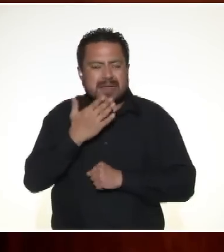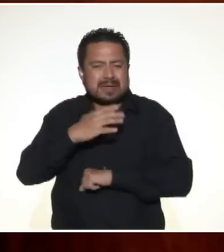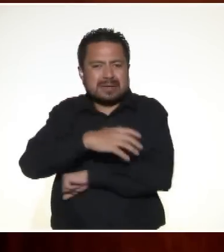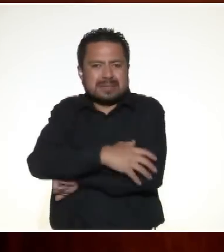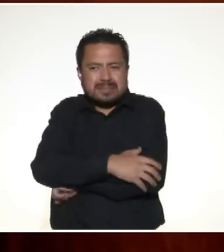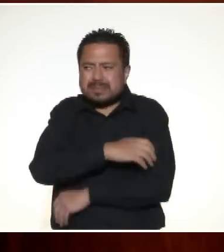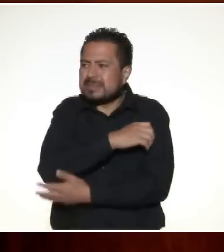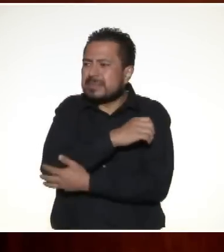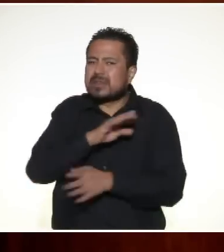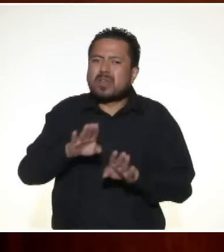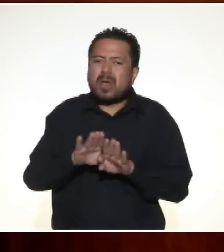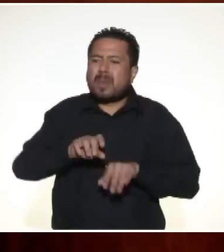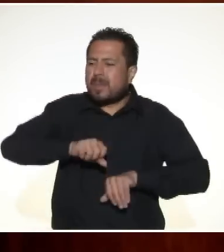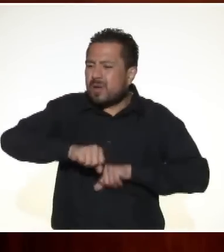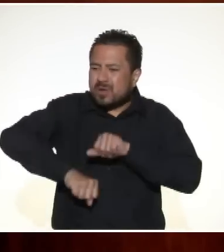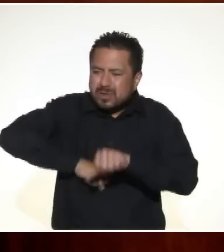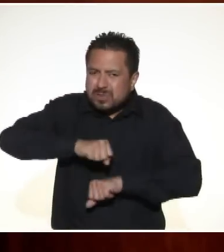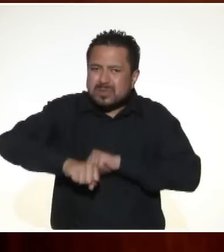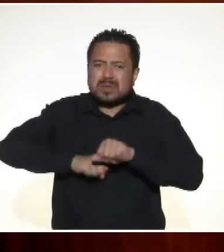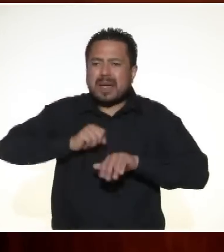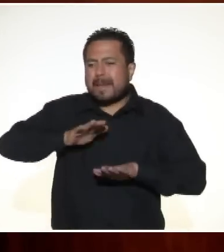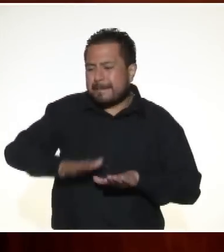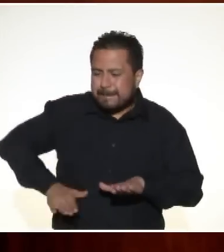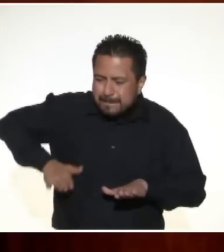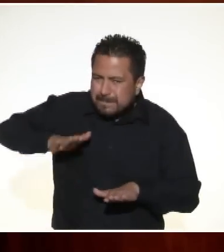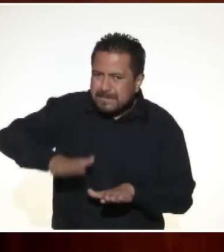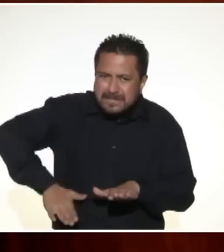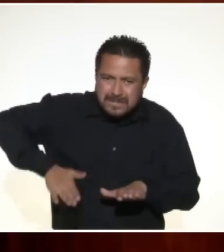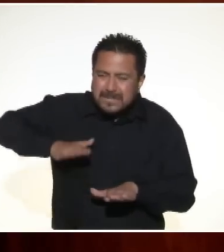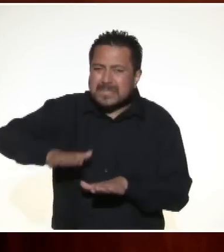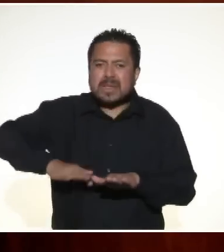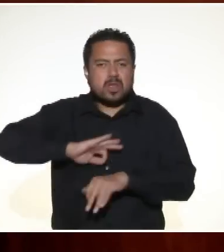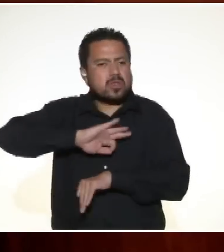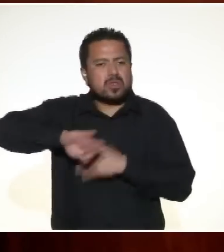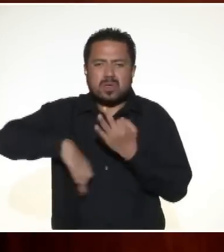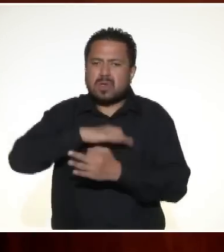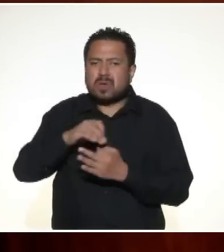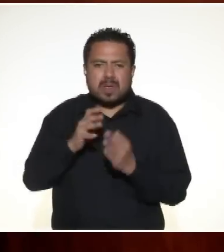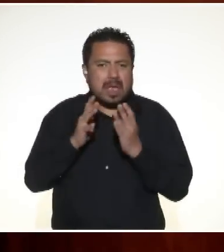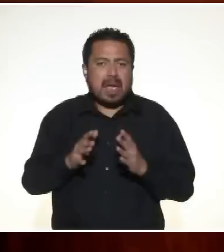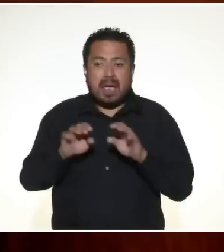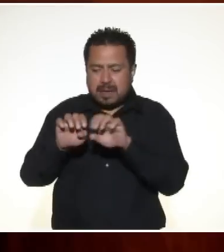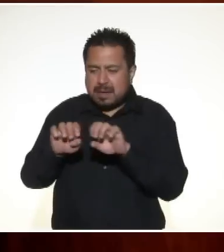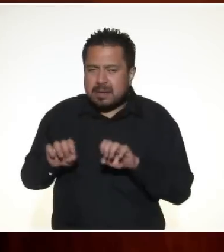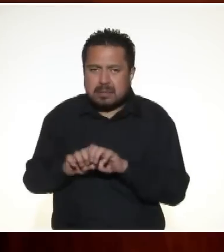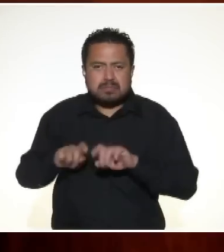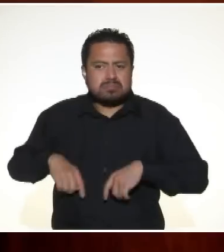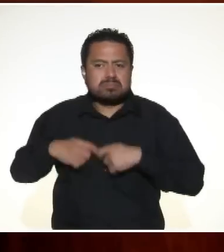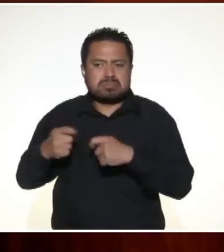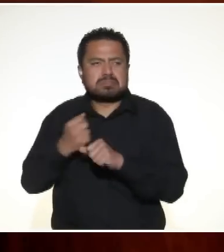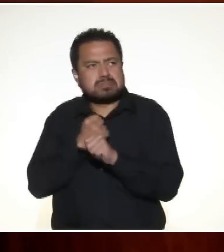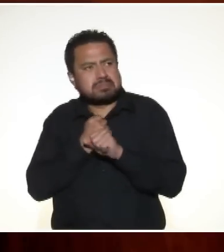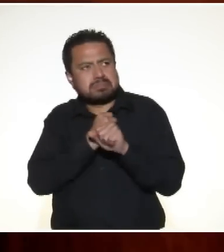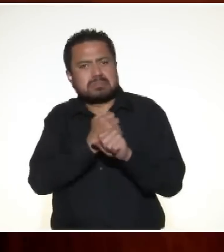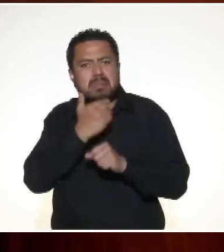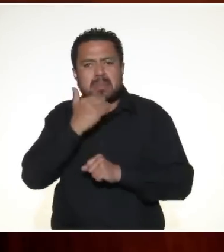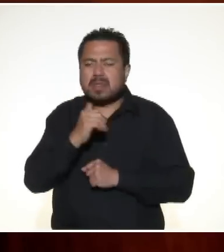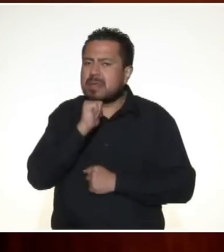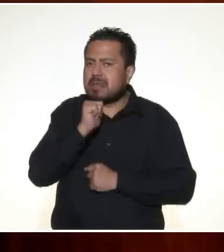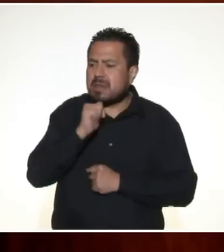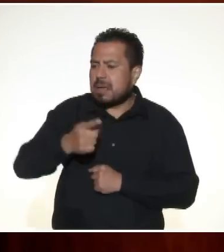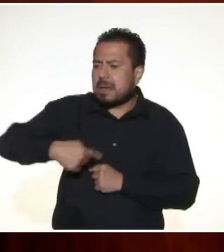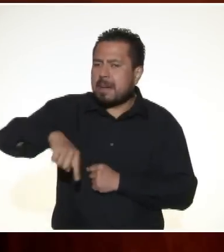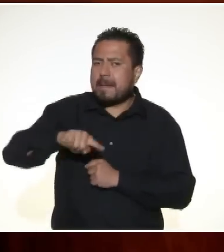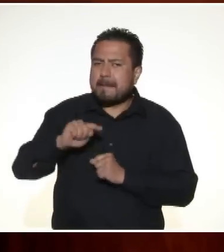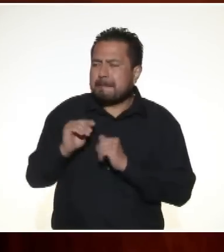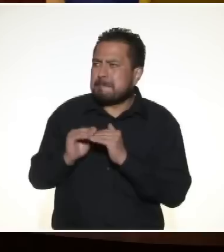en ciclismo, para andar en patines. Todos vienen ya con un equipo que les da cierta protección y ninguno está de